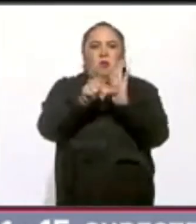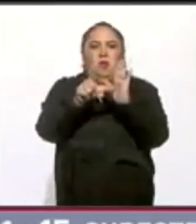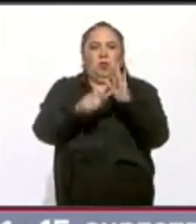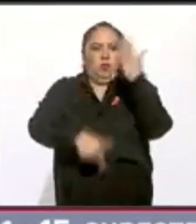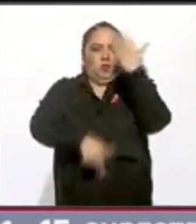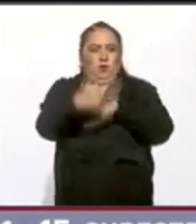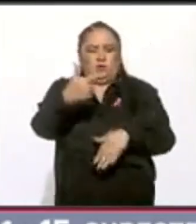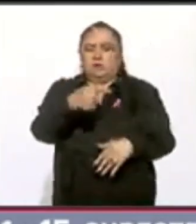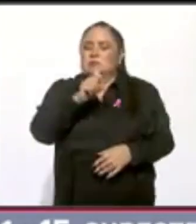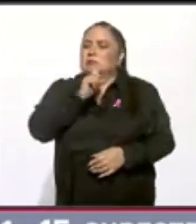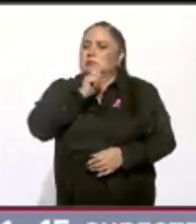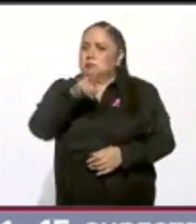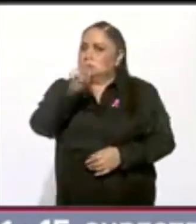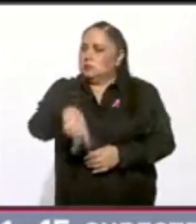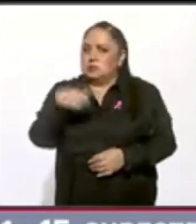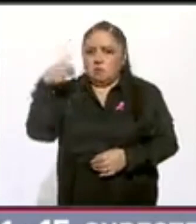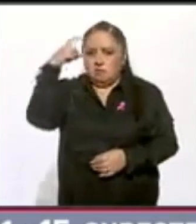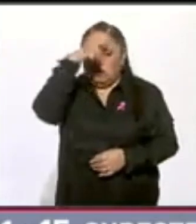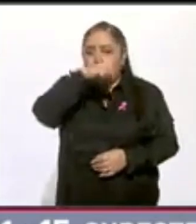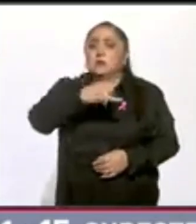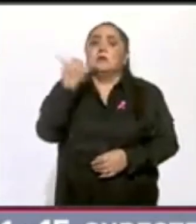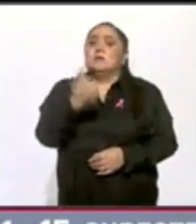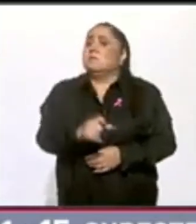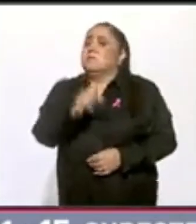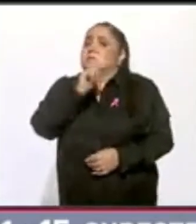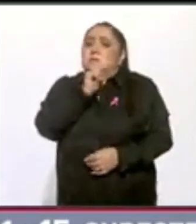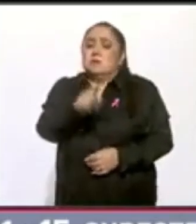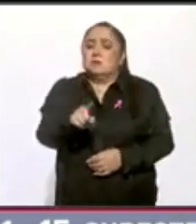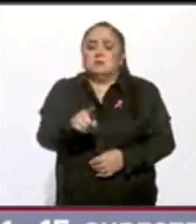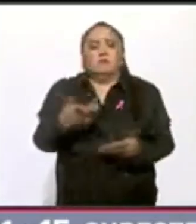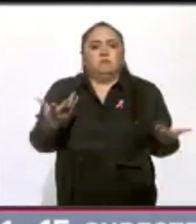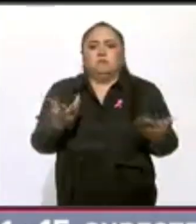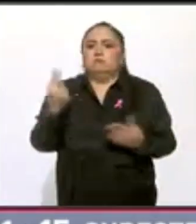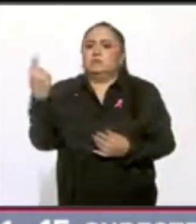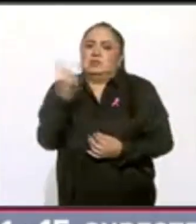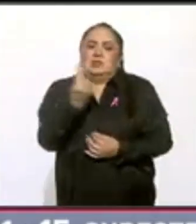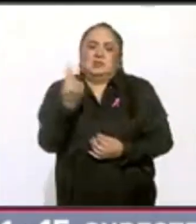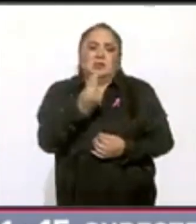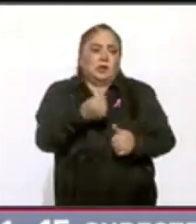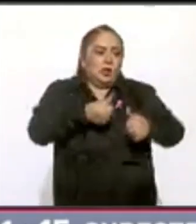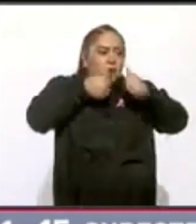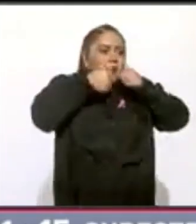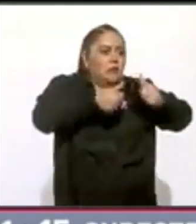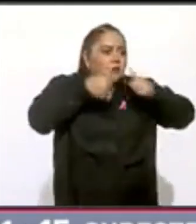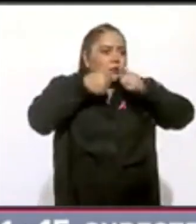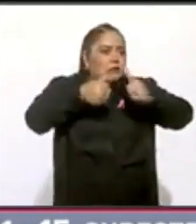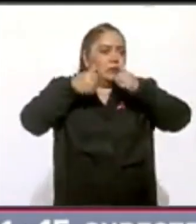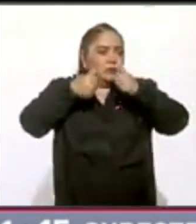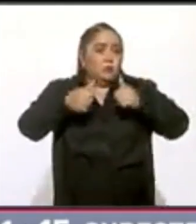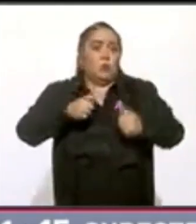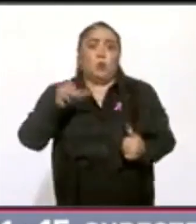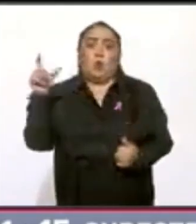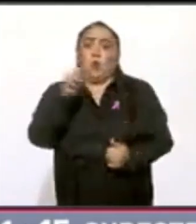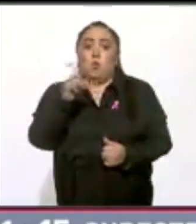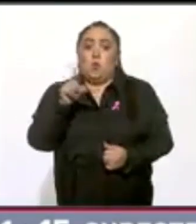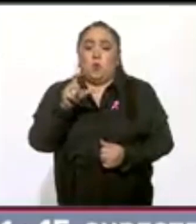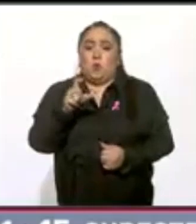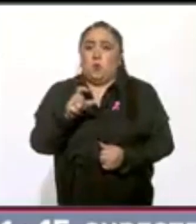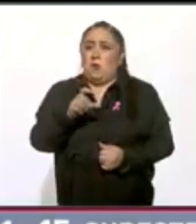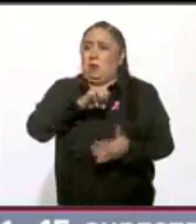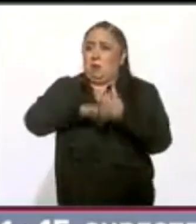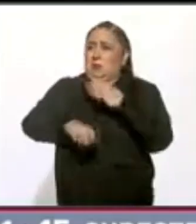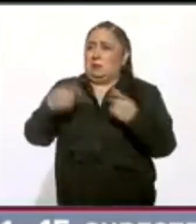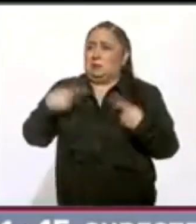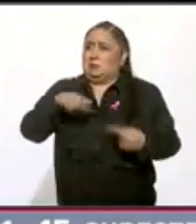fue un momento difícil. Y de la misma manera, pues hay que atender. Cuando hay una tragedia como